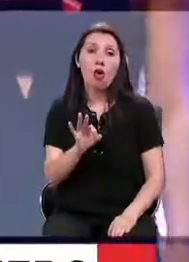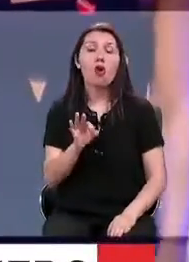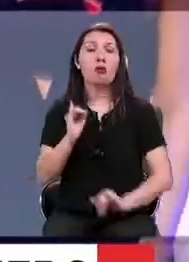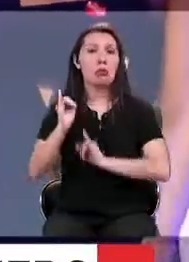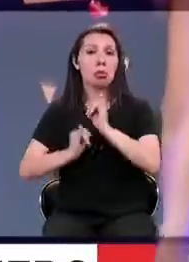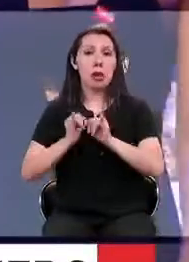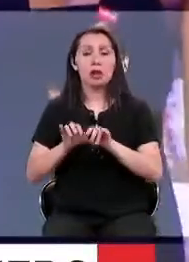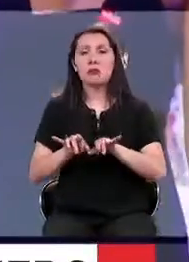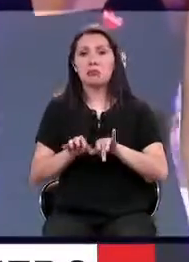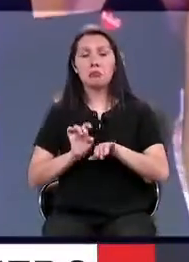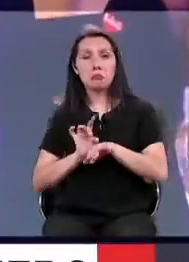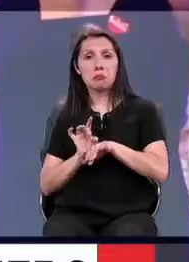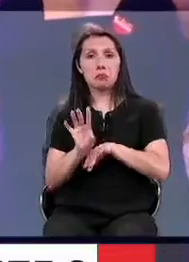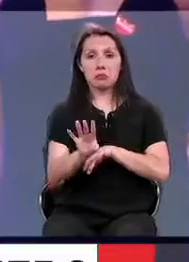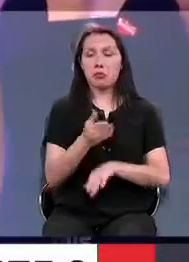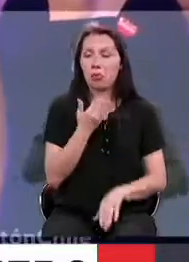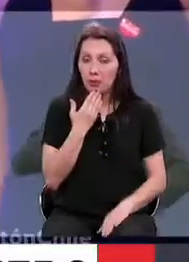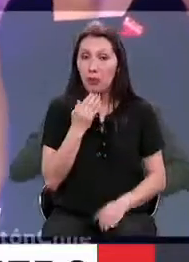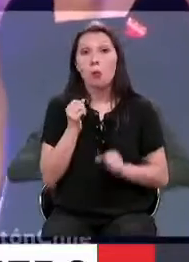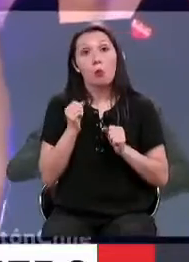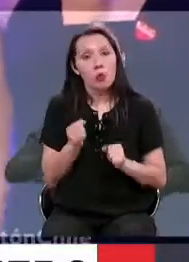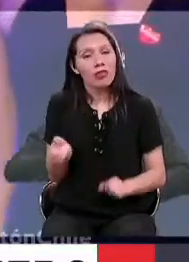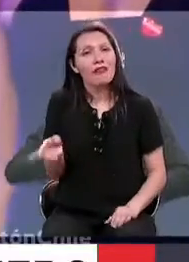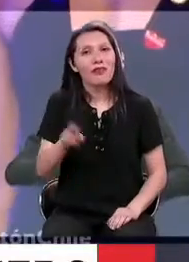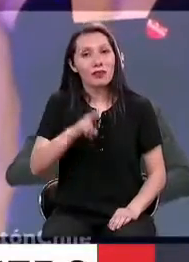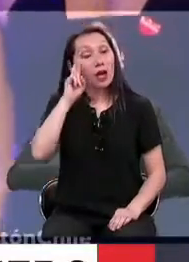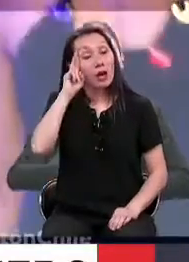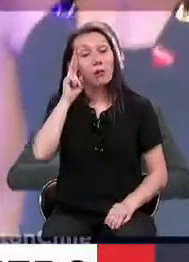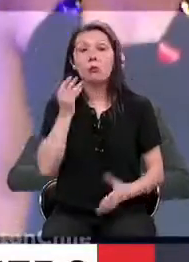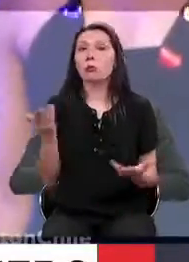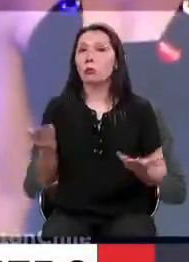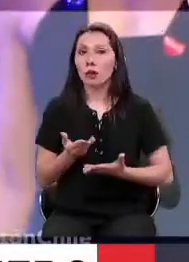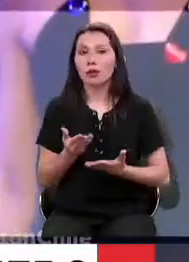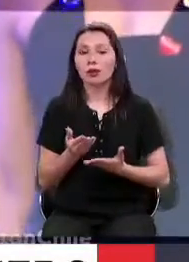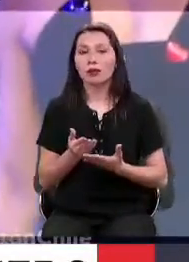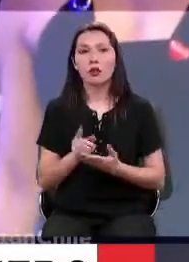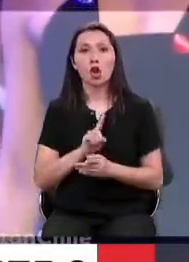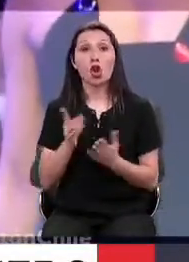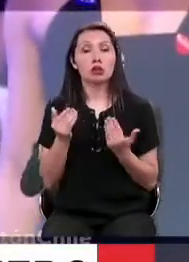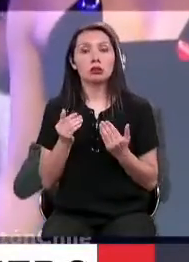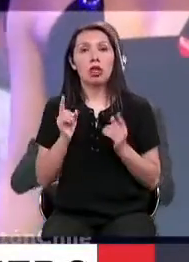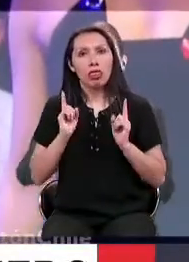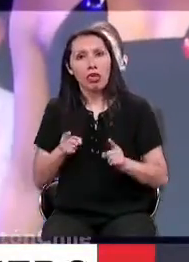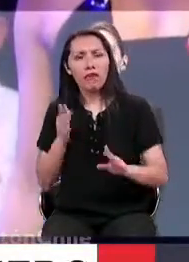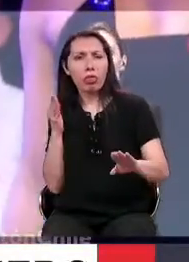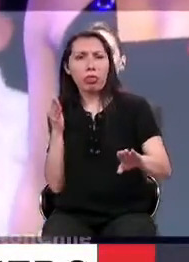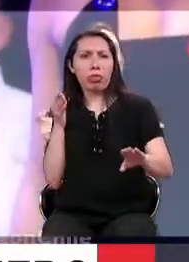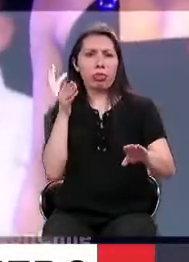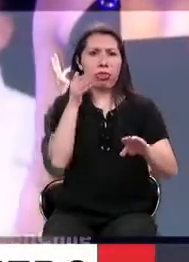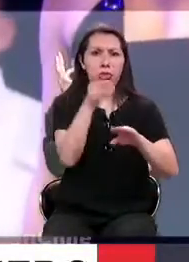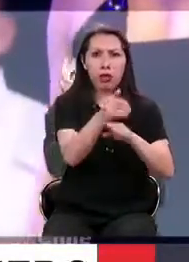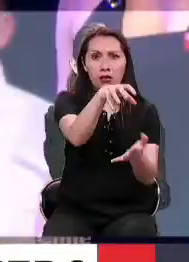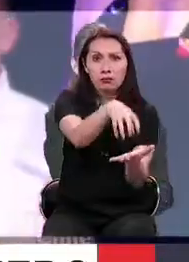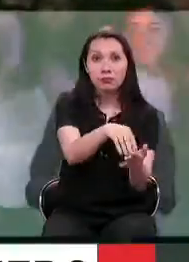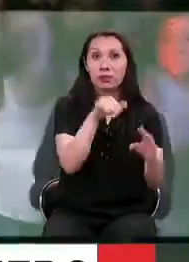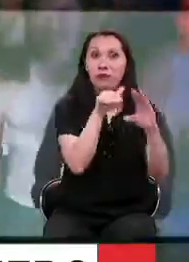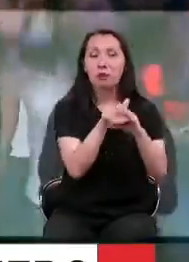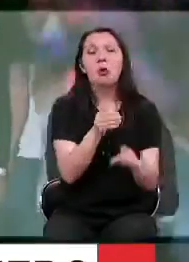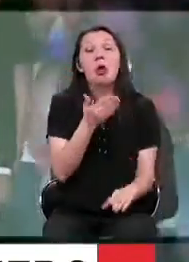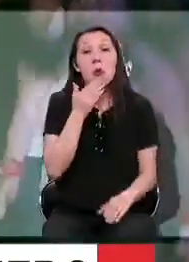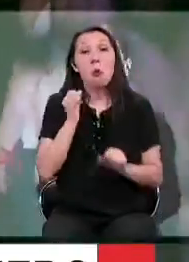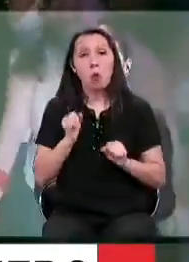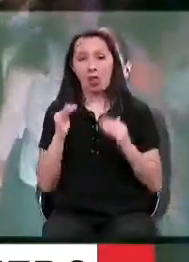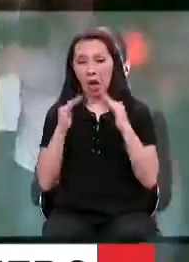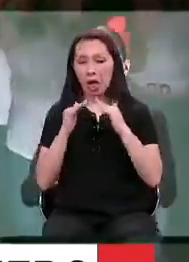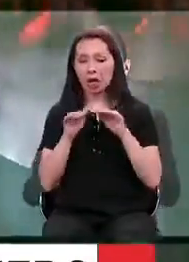diciendo recién aquí la Jesús. Sí, eso sería bueno que lo volviéramos a recordar entonces, Jimena, porque no necesariamente todo el mundo se tiene que acercar a una sucursal, sino que también lo puede hacer